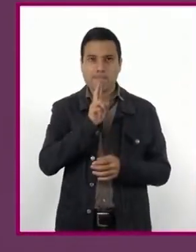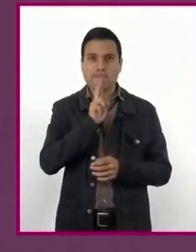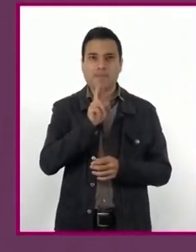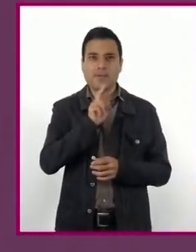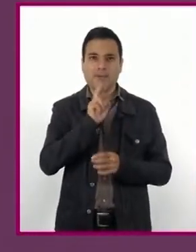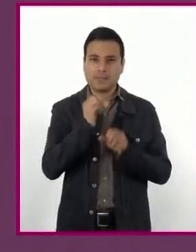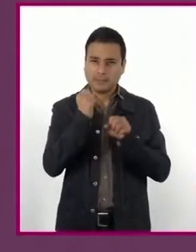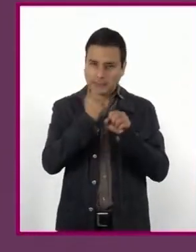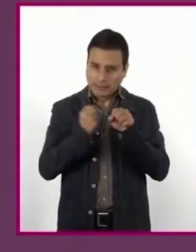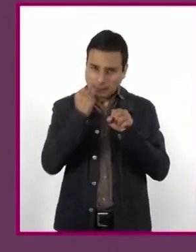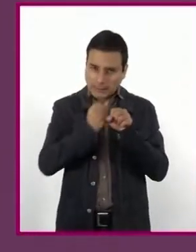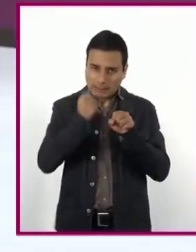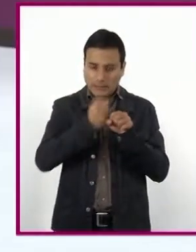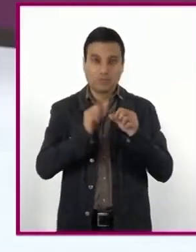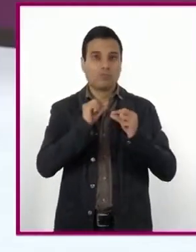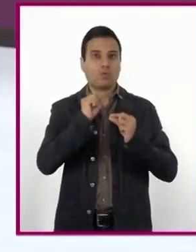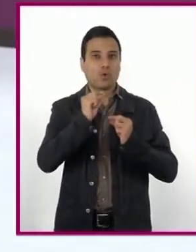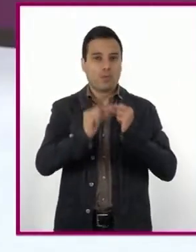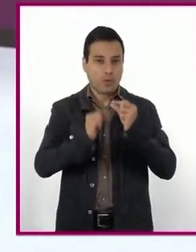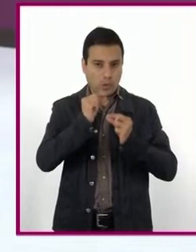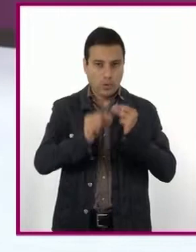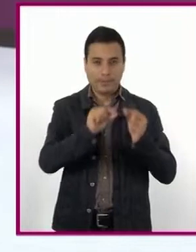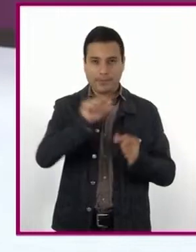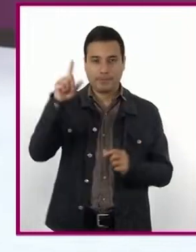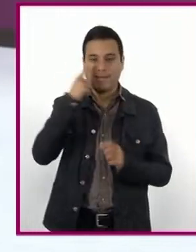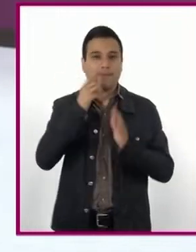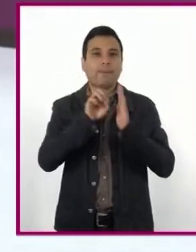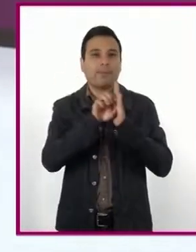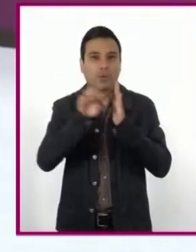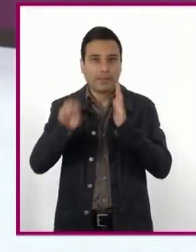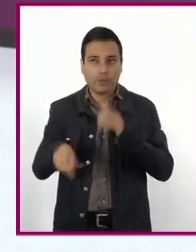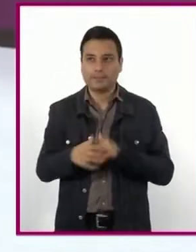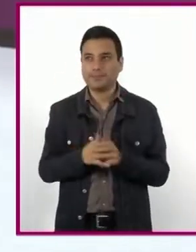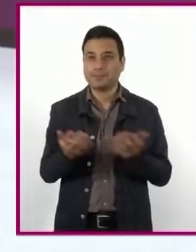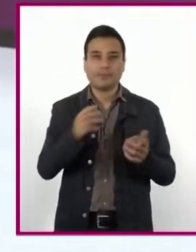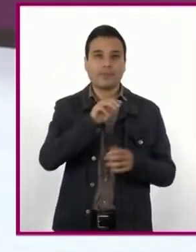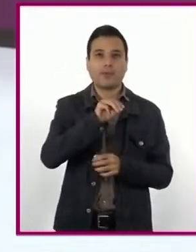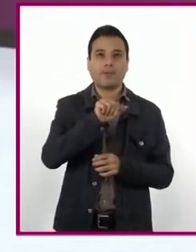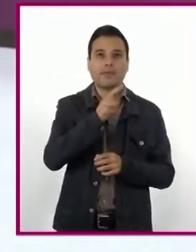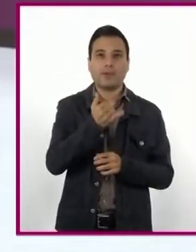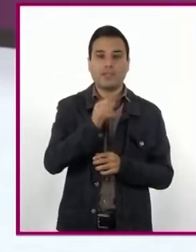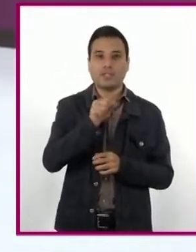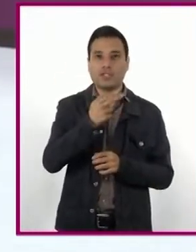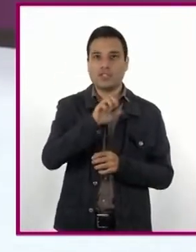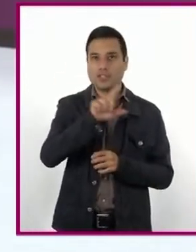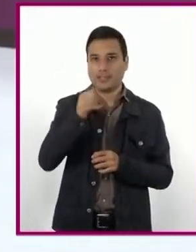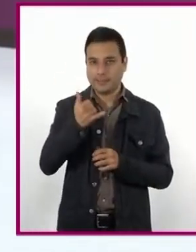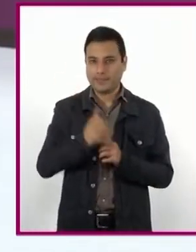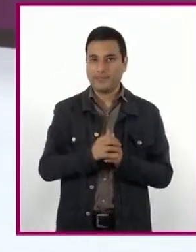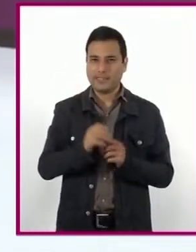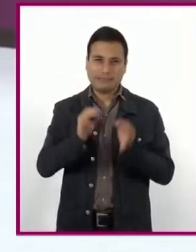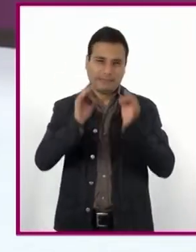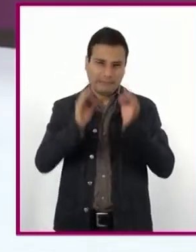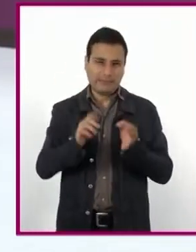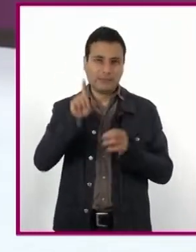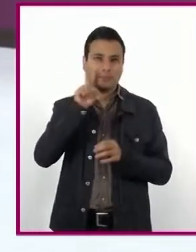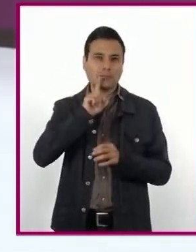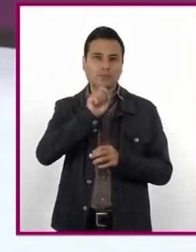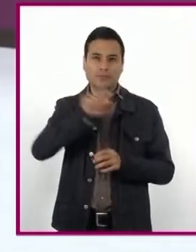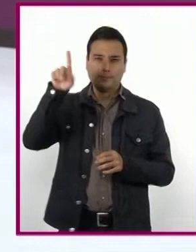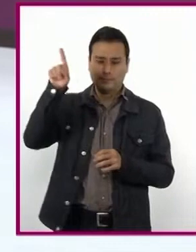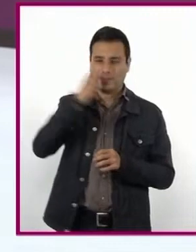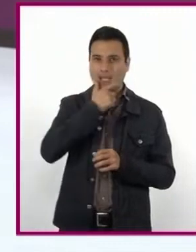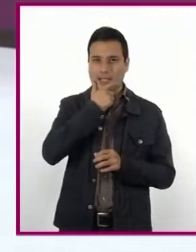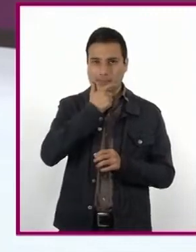en ellos mismos. Piensen, por ejemplo, en Mary Shelley, escritora británica, quien a los 21 años ya